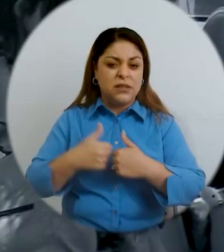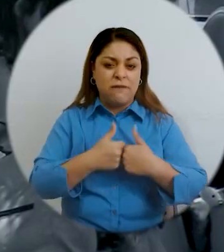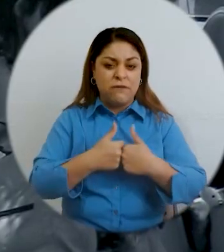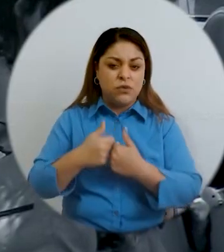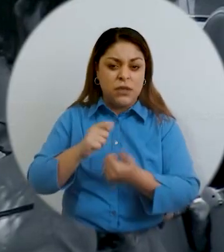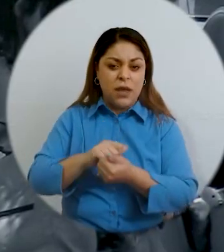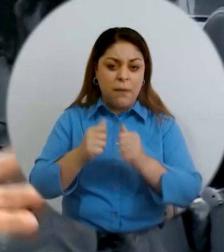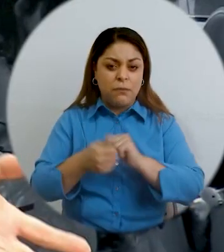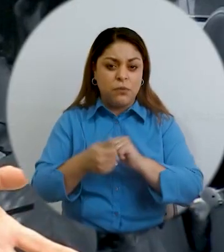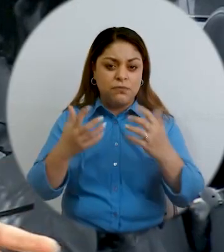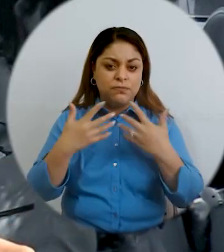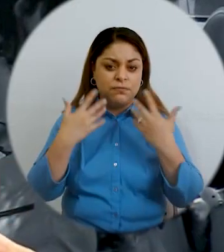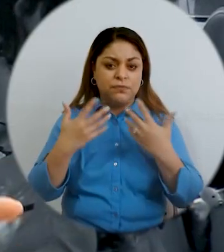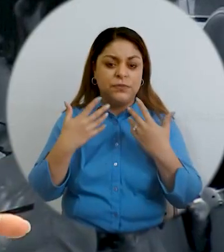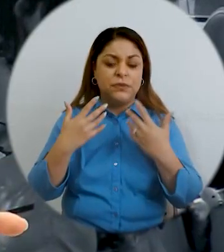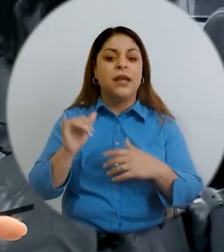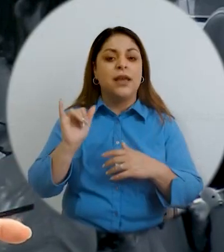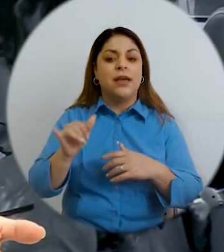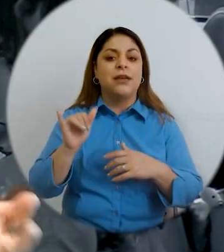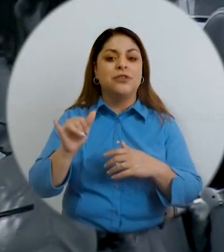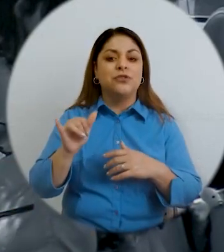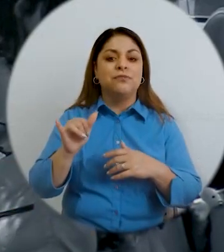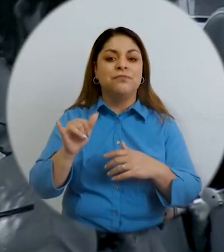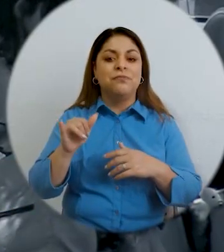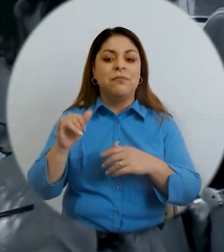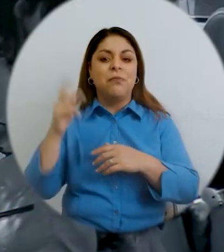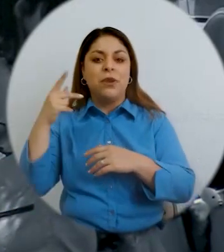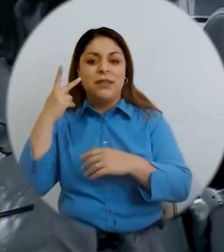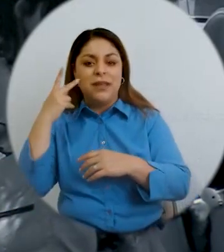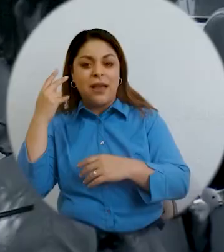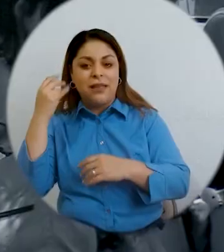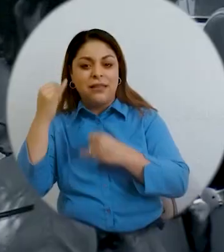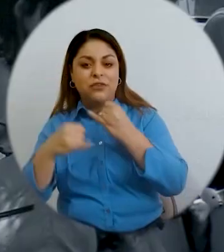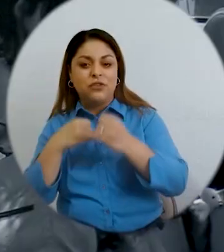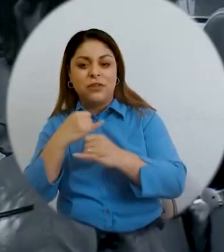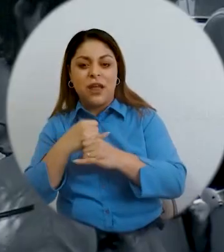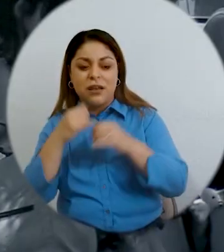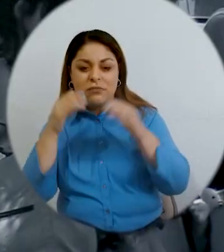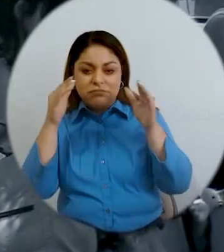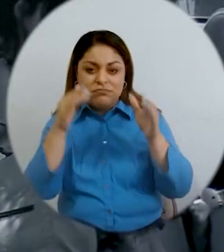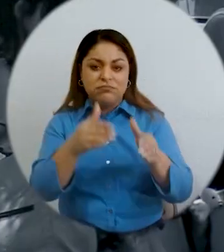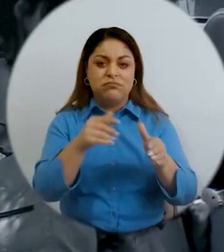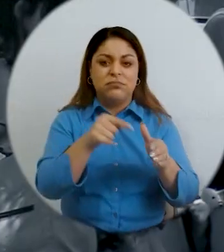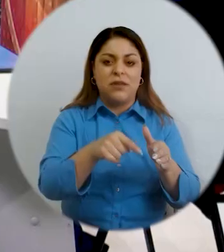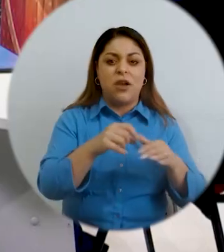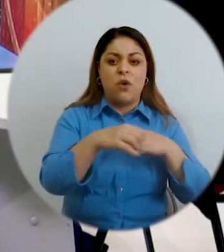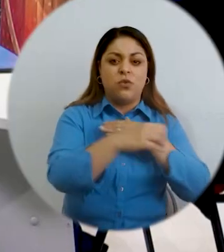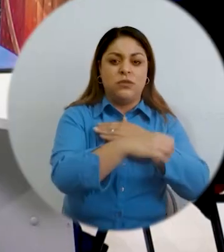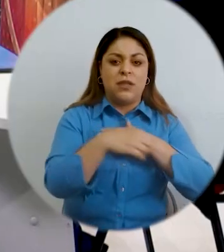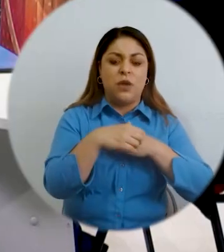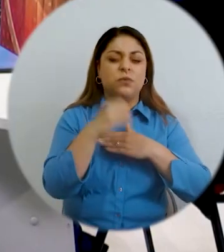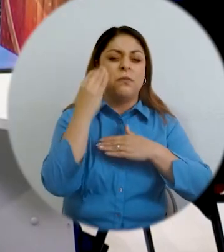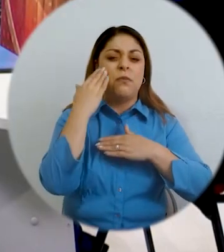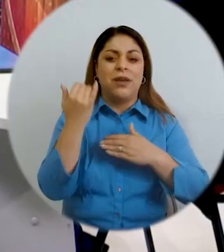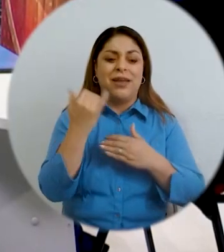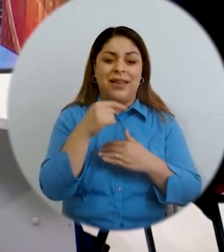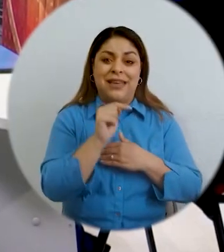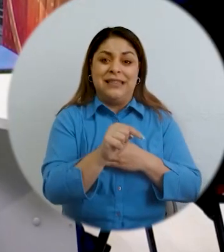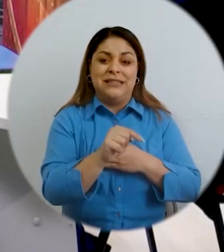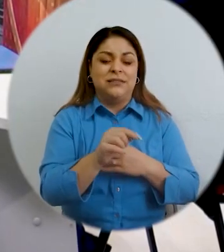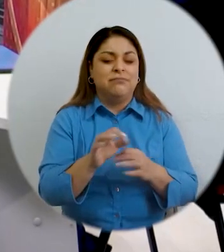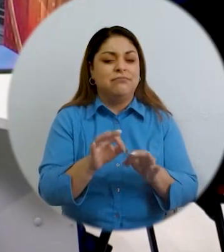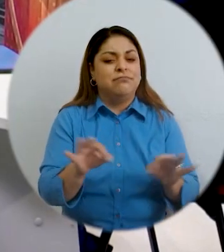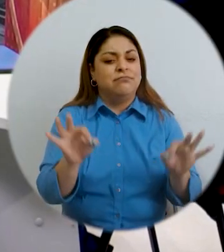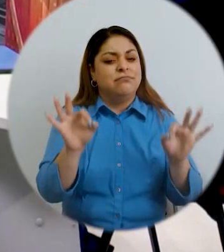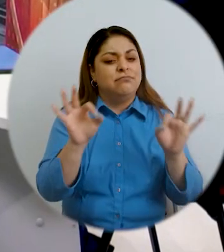se vuelven los ojos de la política internacional sobre el océano, entendiendo que es clave para el equilibrio de